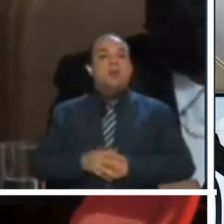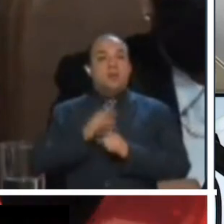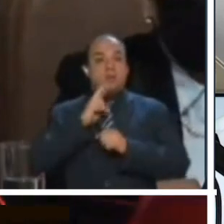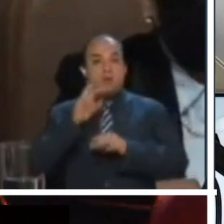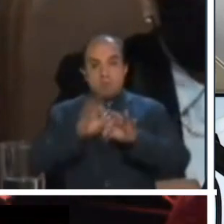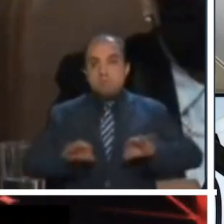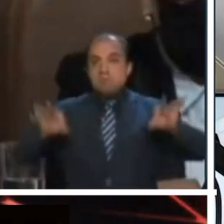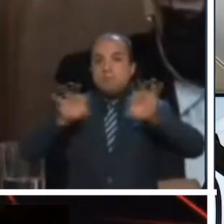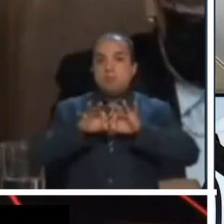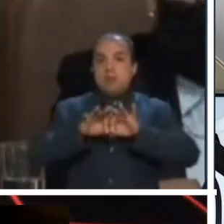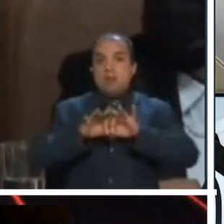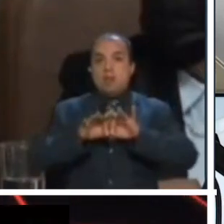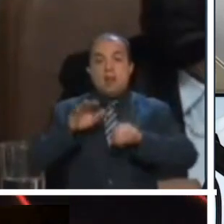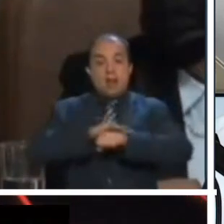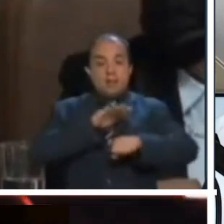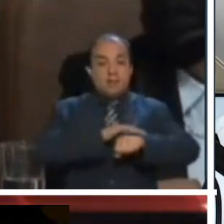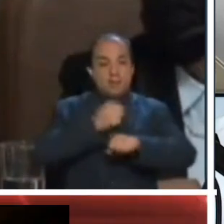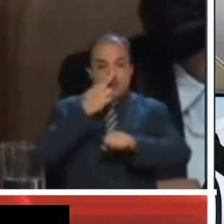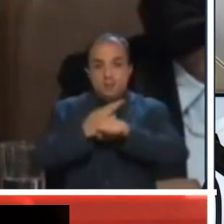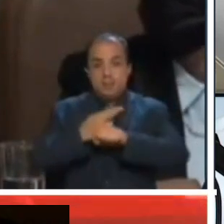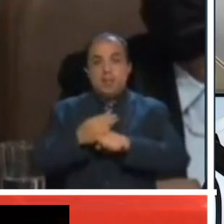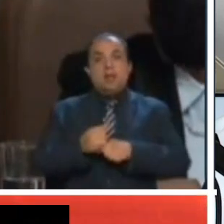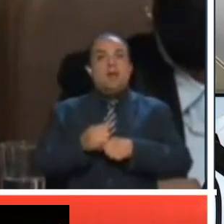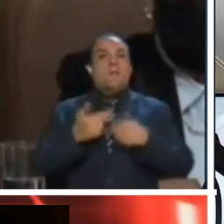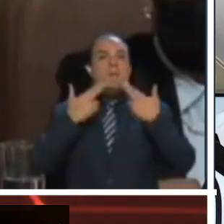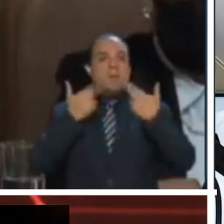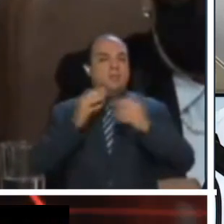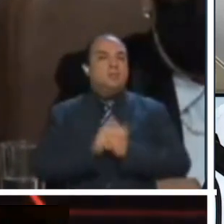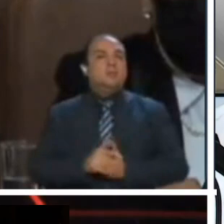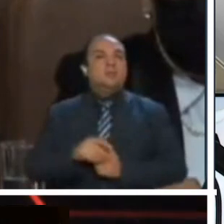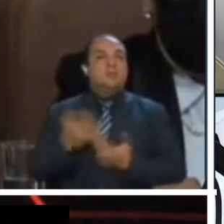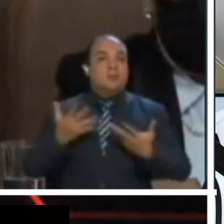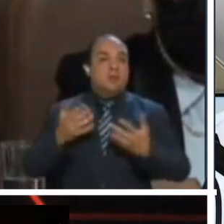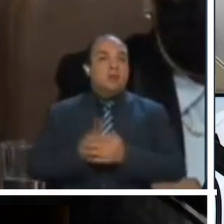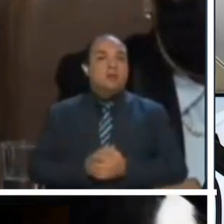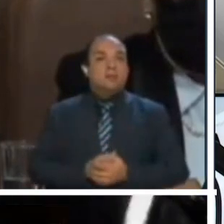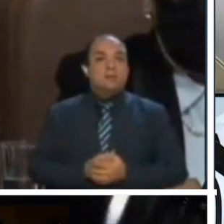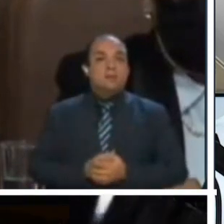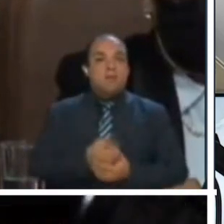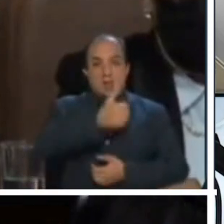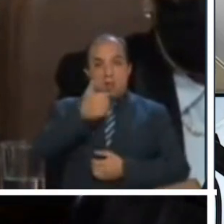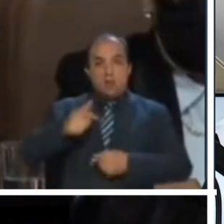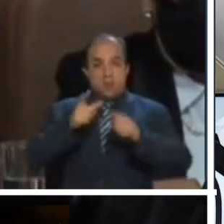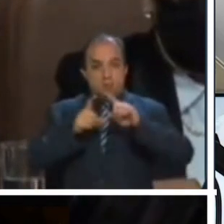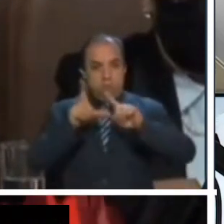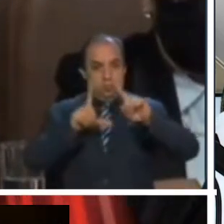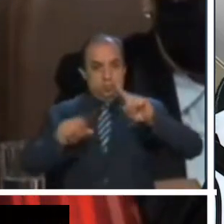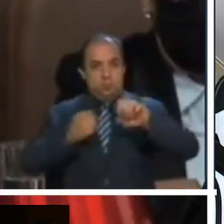de gobierno de la Ciudad de México, Claudia Sheinbaum. Añade que la inversión privada